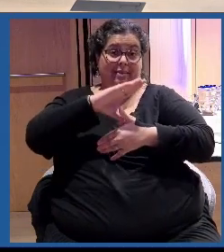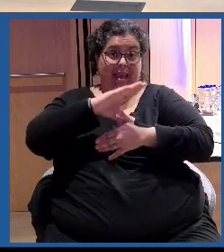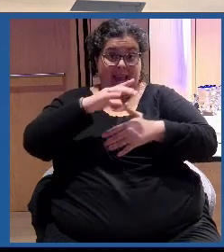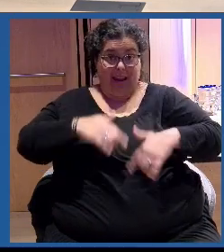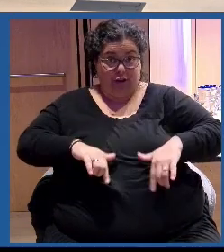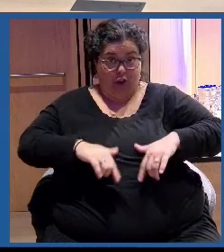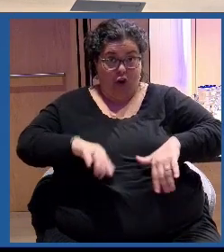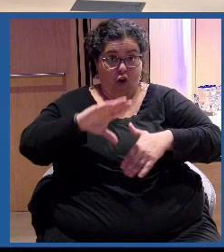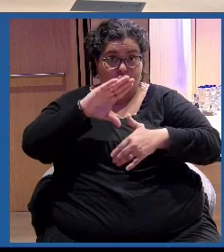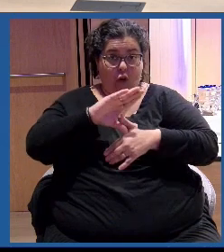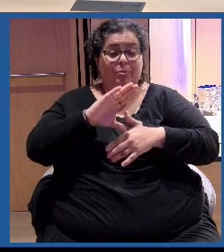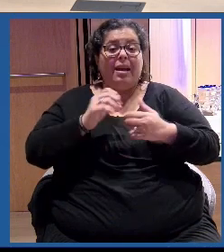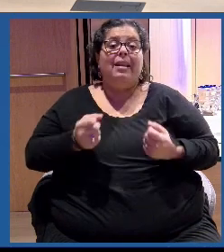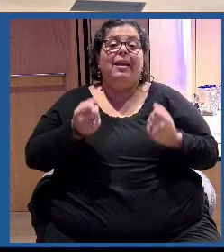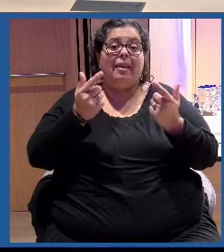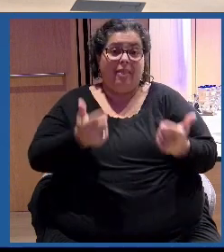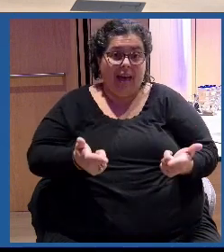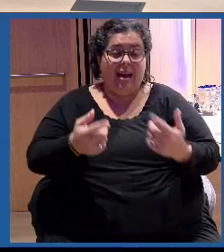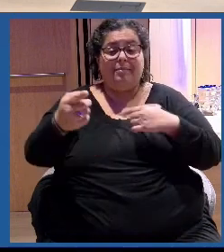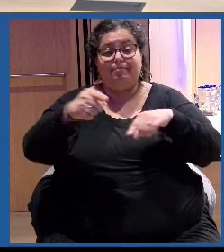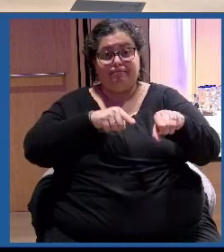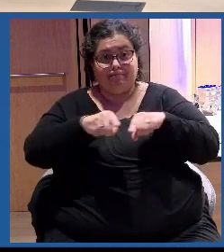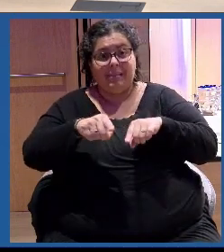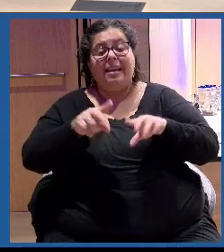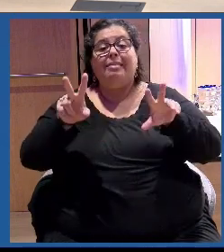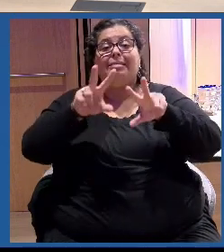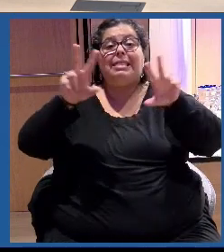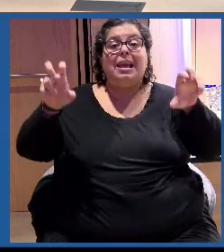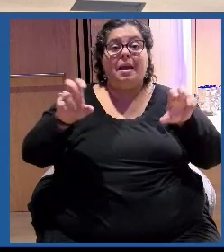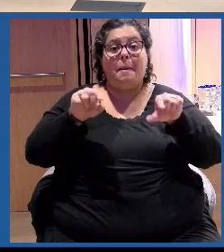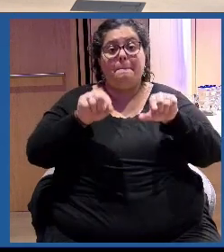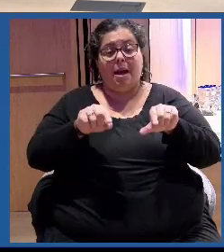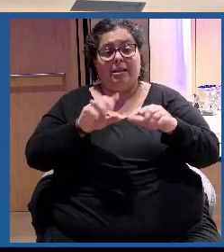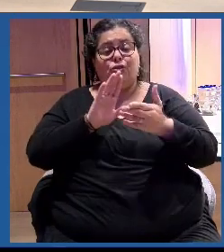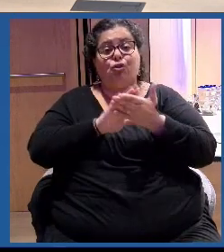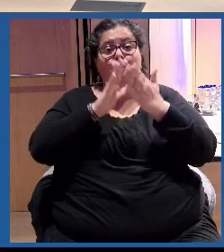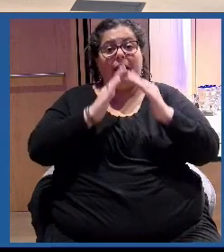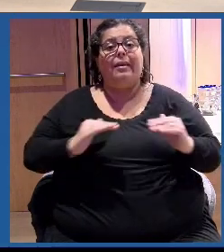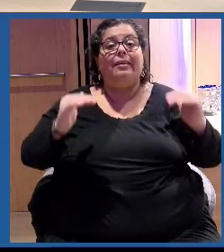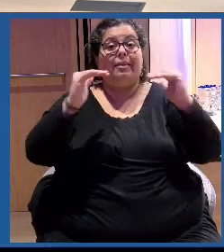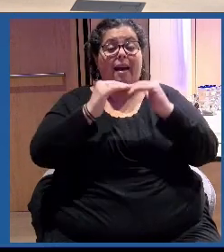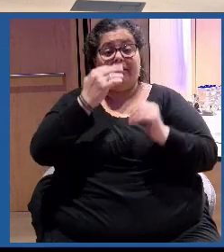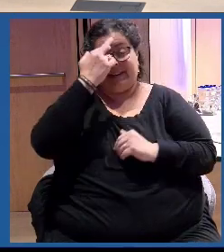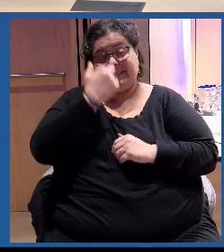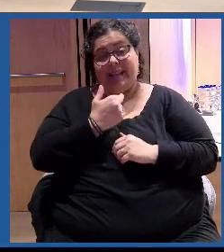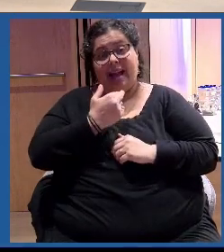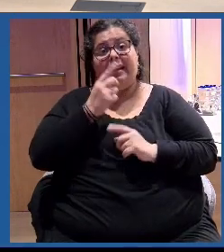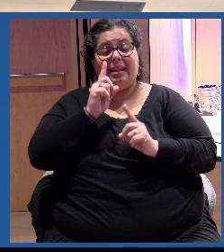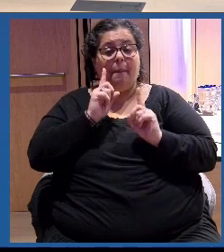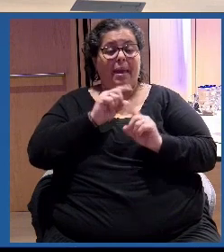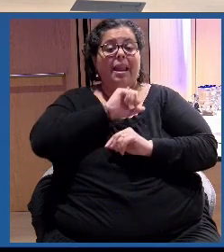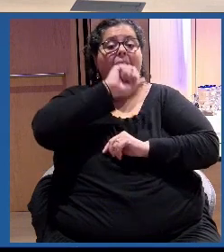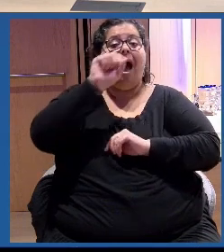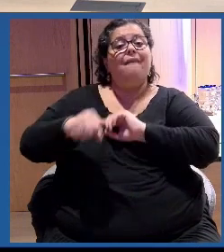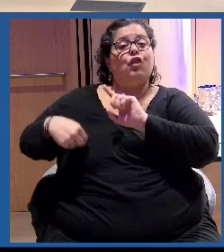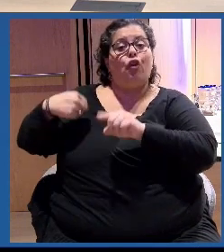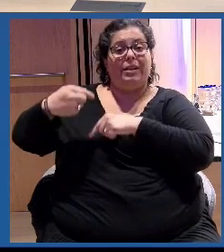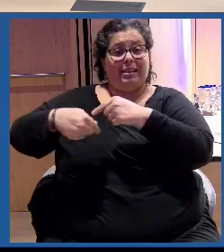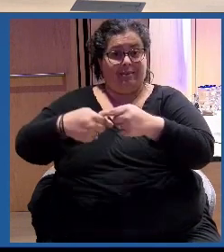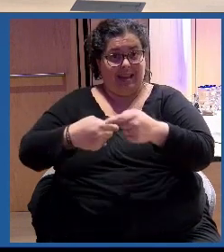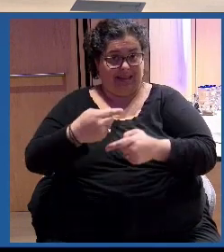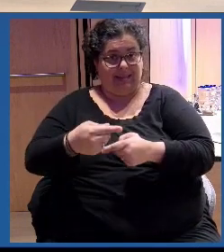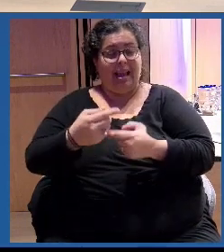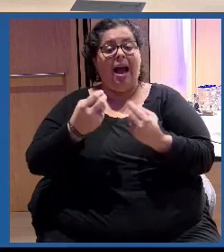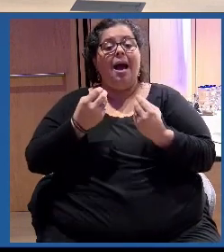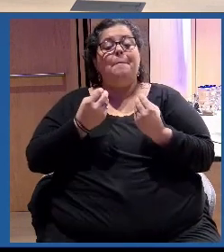del Uruguay la rectoría en los temas relacionados con la equidad racial y la afrodescendencia, sobre la